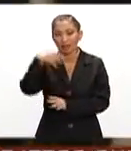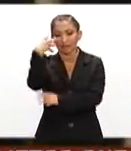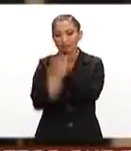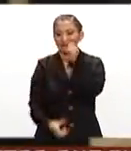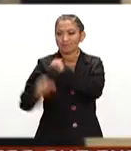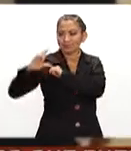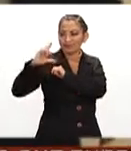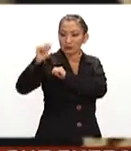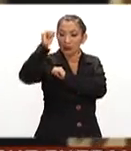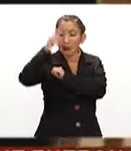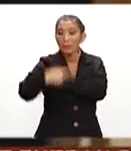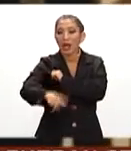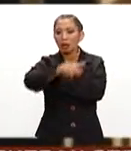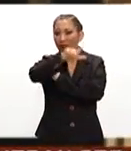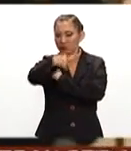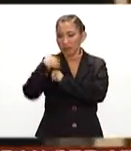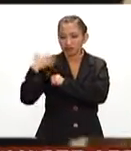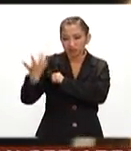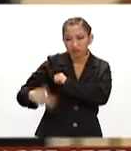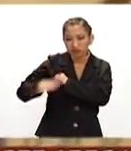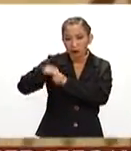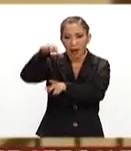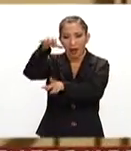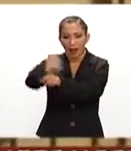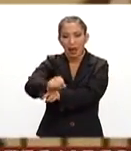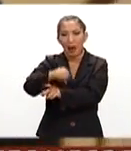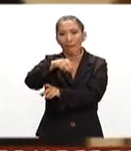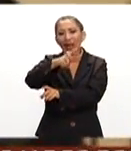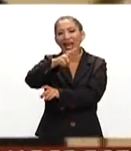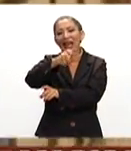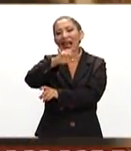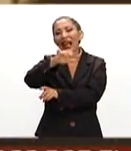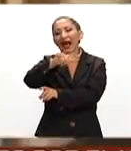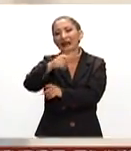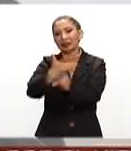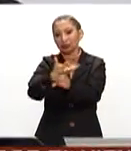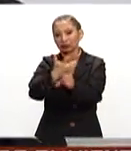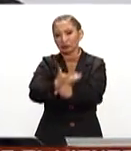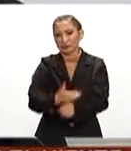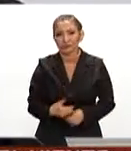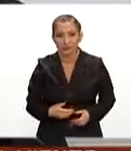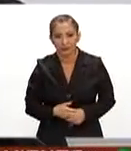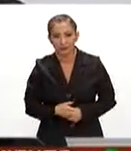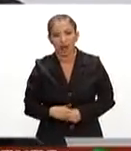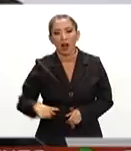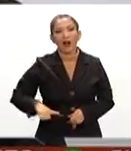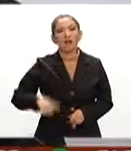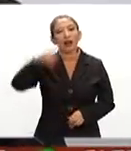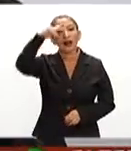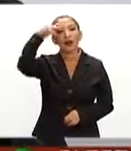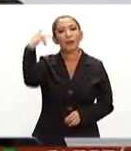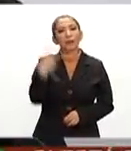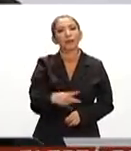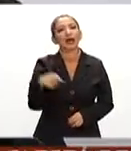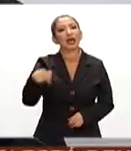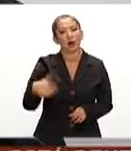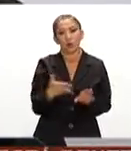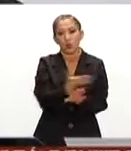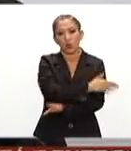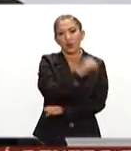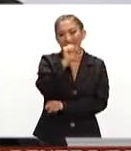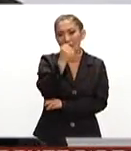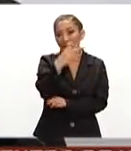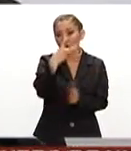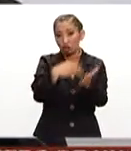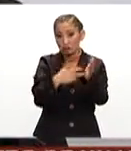prófugo. Sin embargo, meses más tarde, fue detenido en Maryland, Estados Unidos. El gobierno de México, desde septiembre